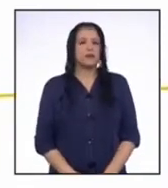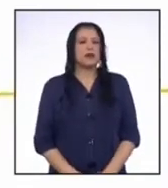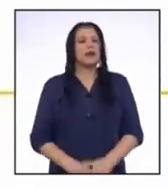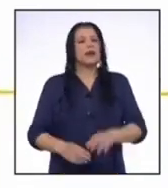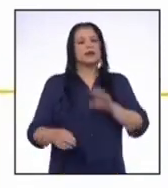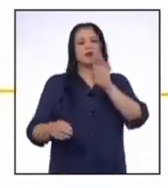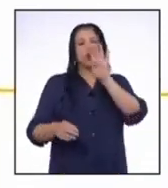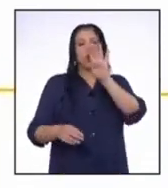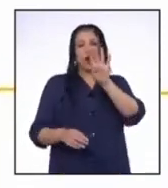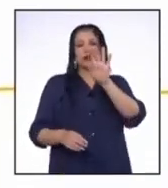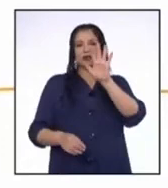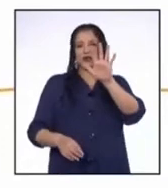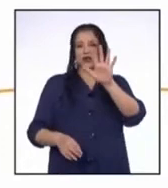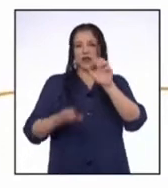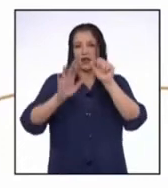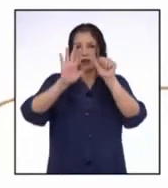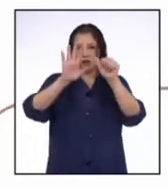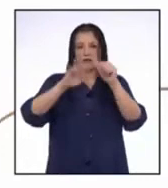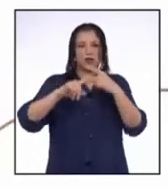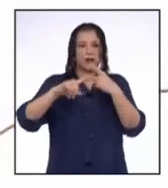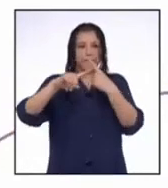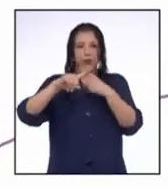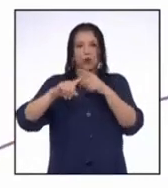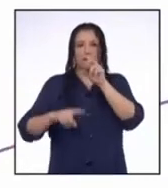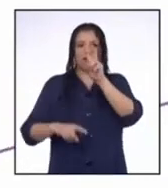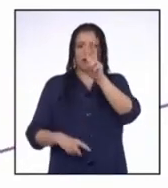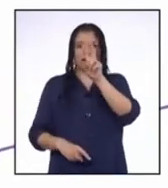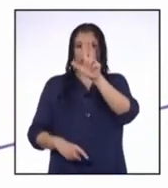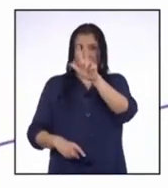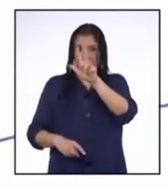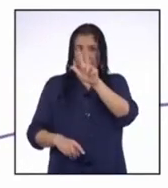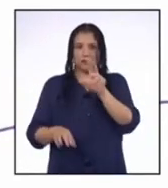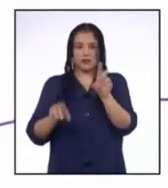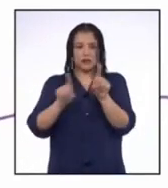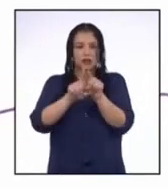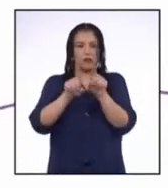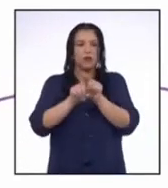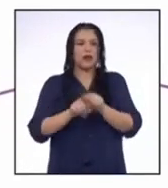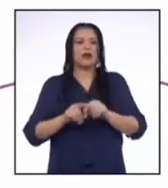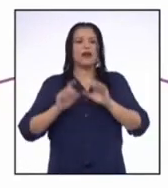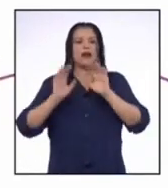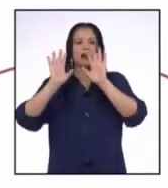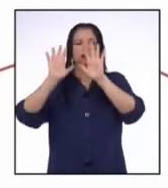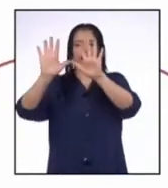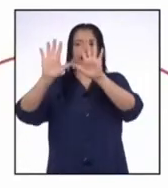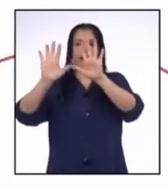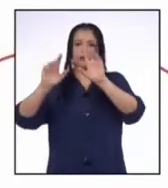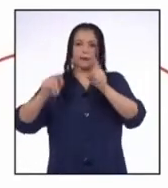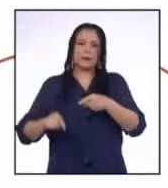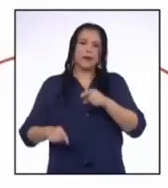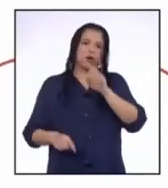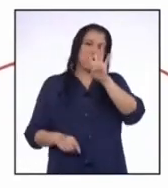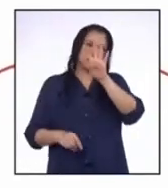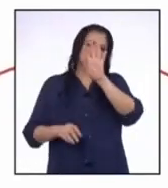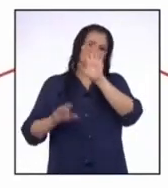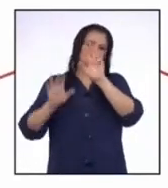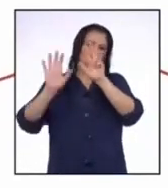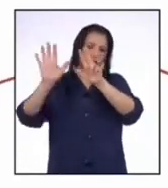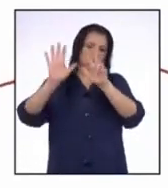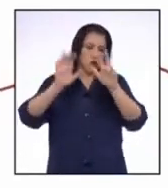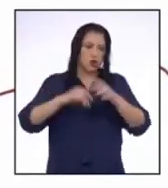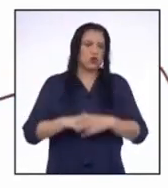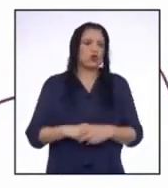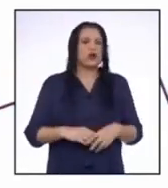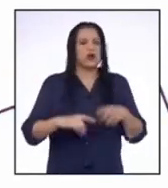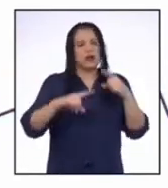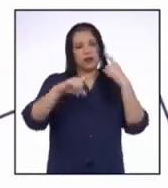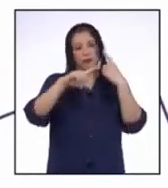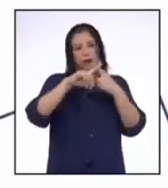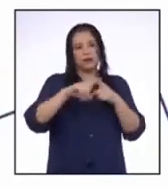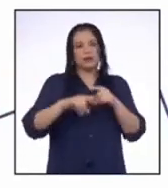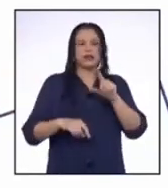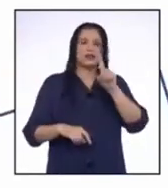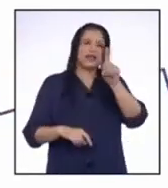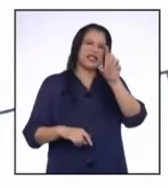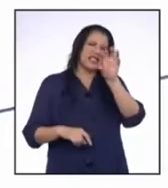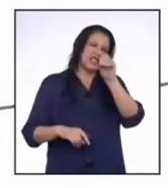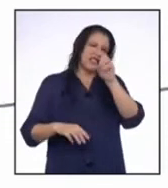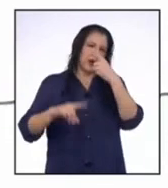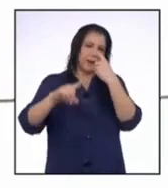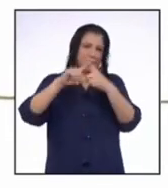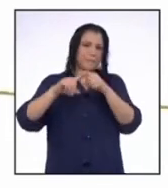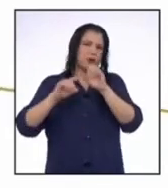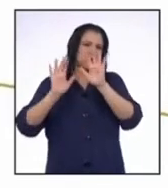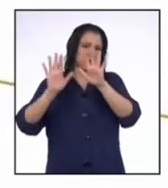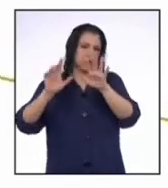multiplico 456 por 23, me resulta 10.488. Y al multiplicar 100 por 10,